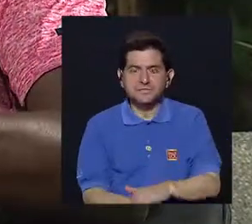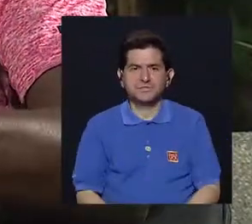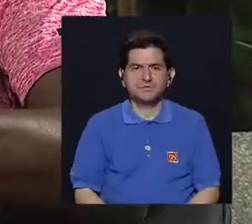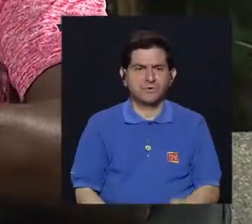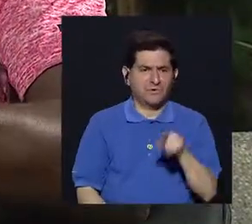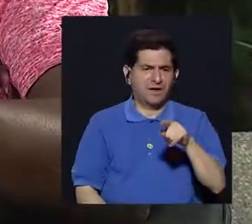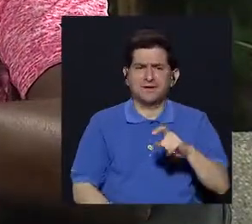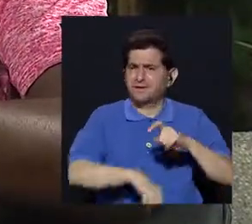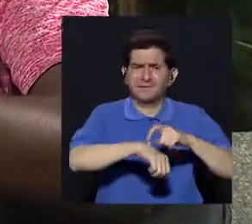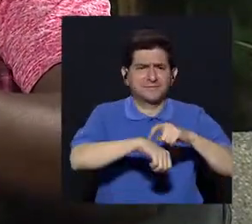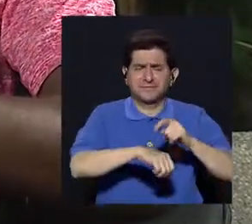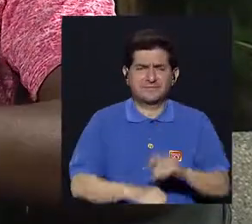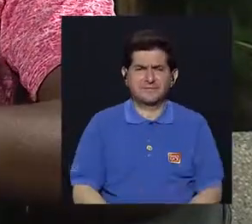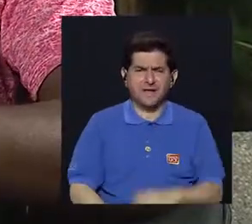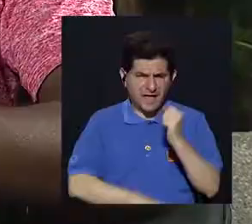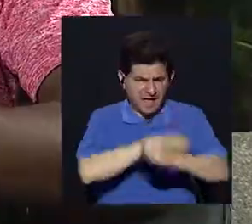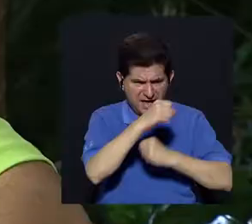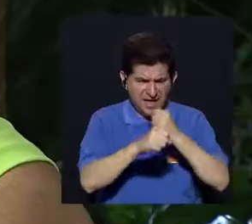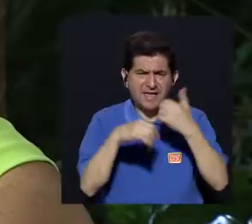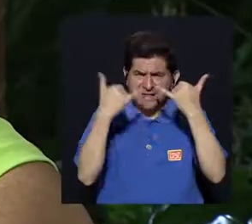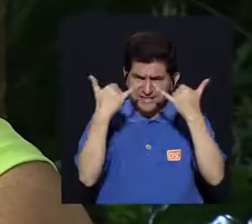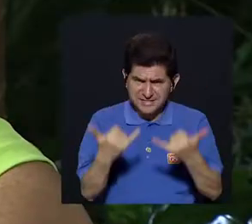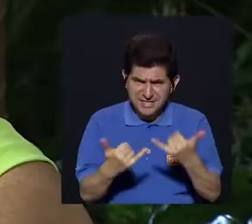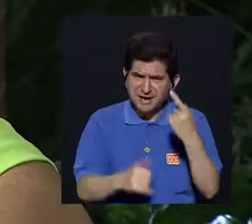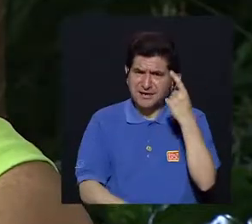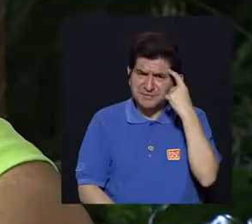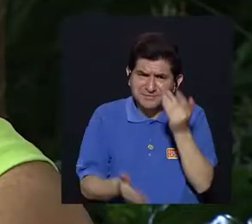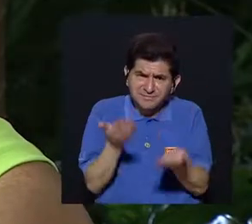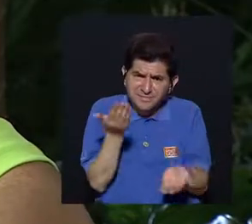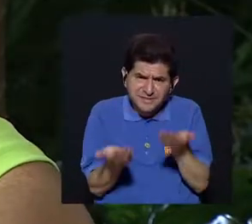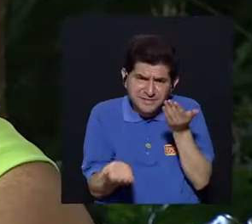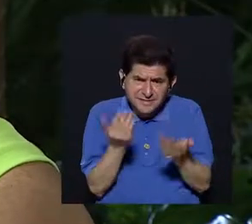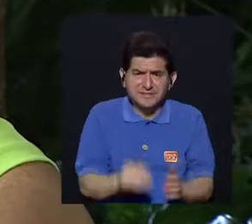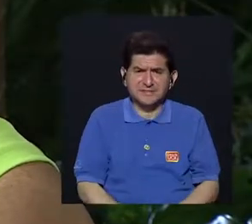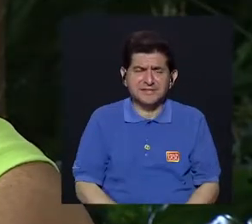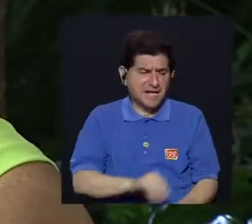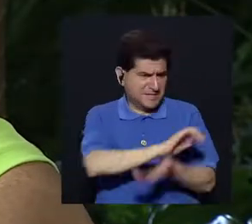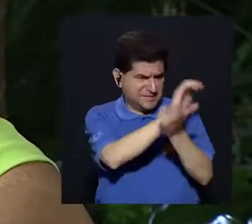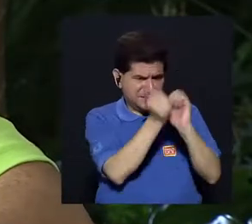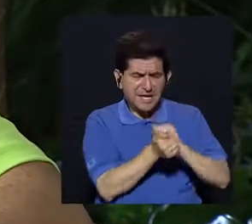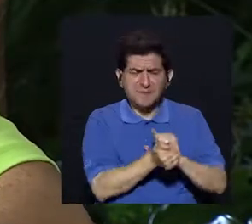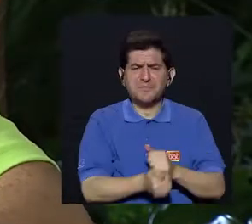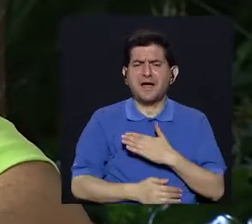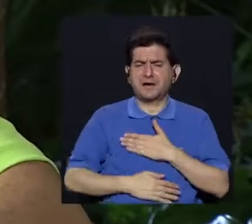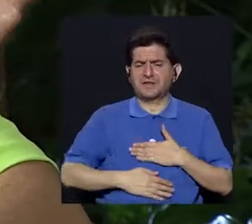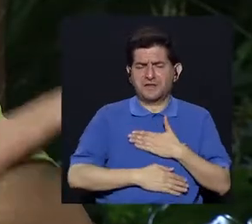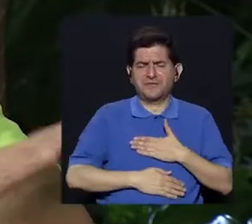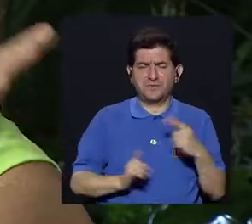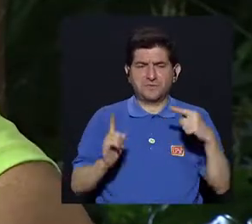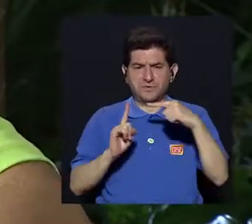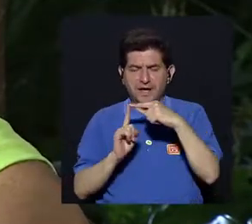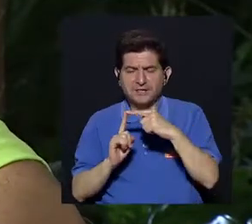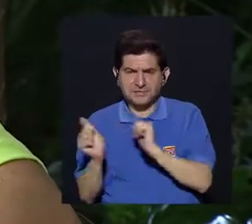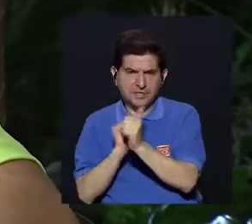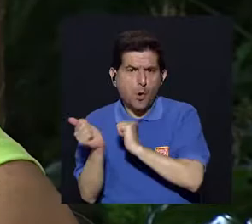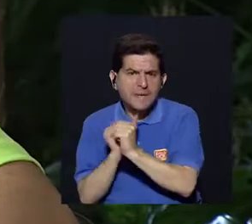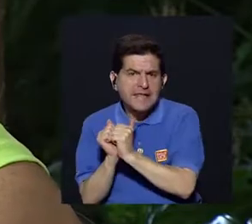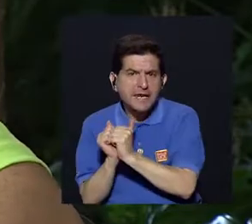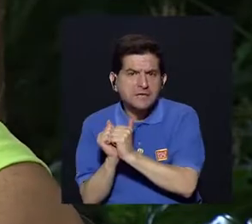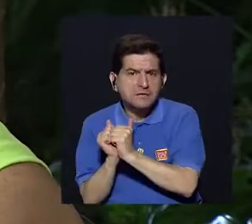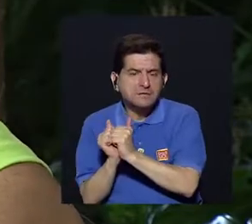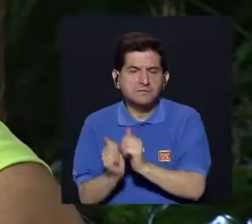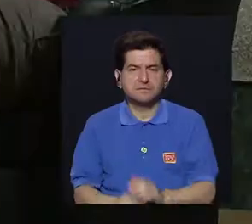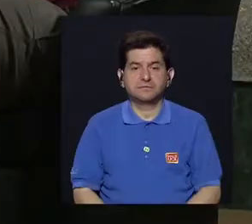bajo esa presión a esa cierta edad. ¿Y existe alguna edad en la que ya se puede ir pensando de pasar de una fase recreativa a una